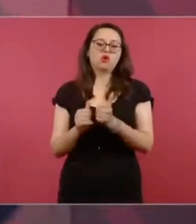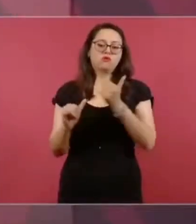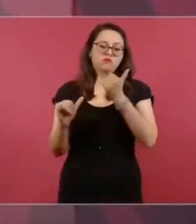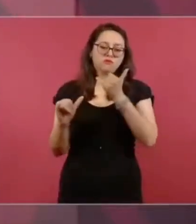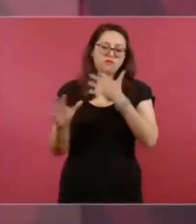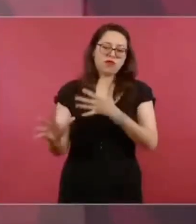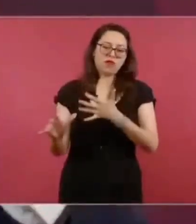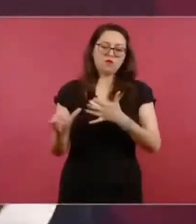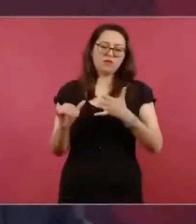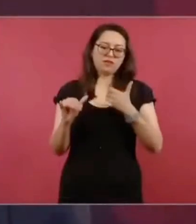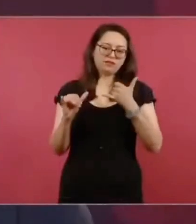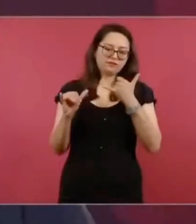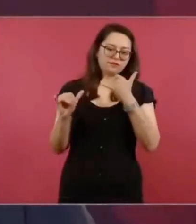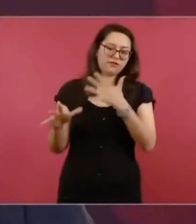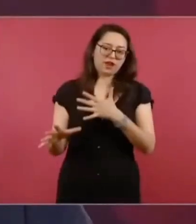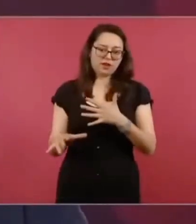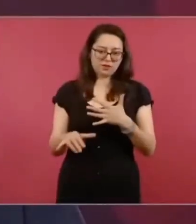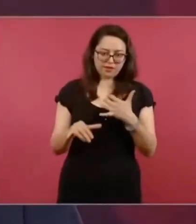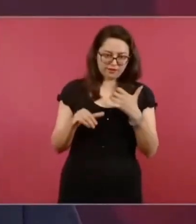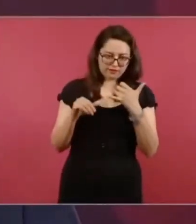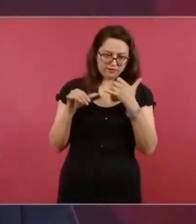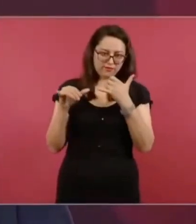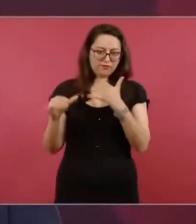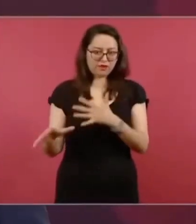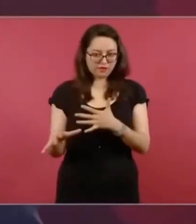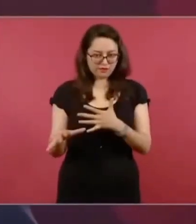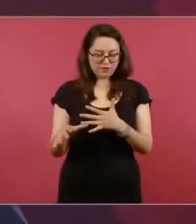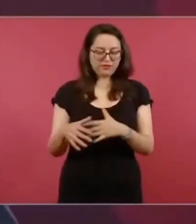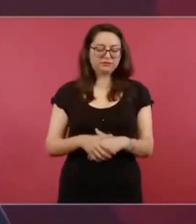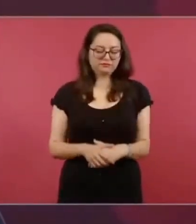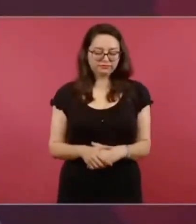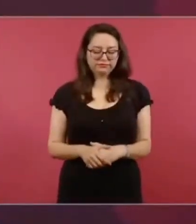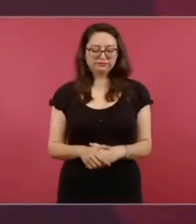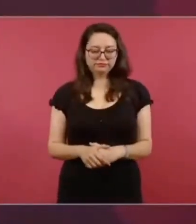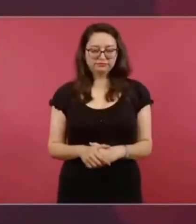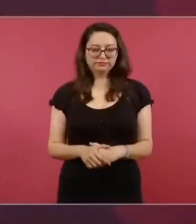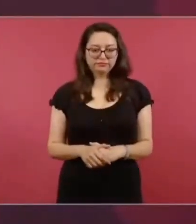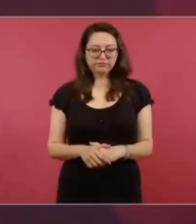en la elección siguiente, que es la de